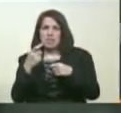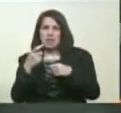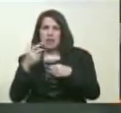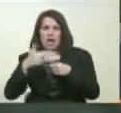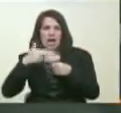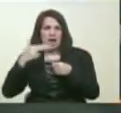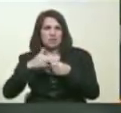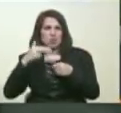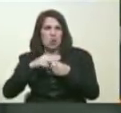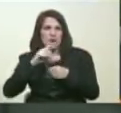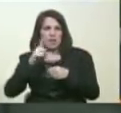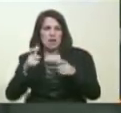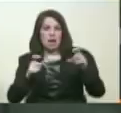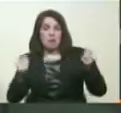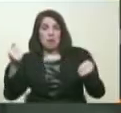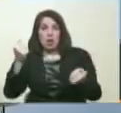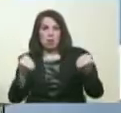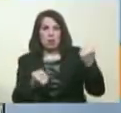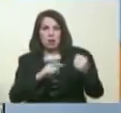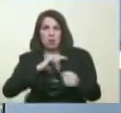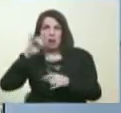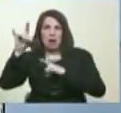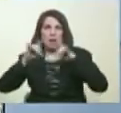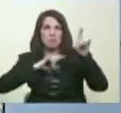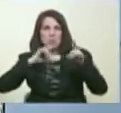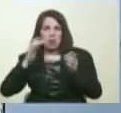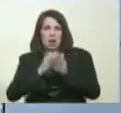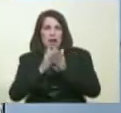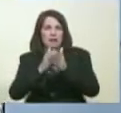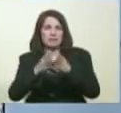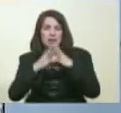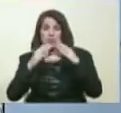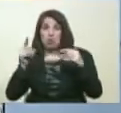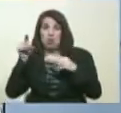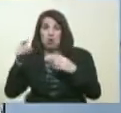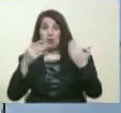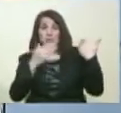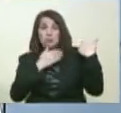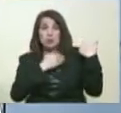los servicios internacionales. Por ejemplo, ahora vamos a retomar todos los vuelos a